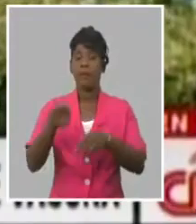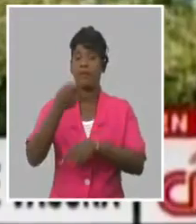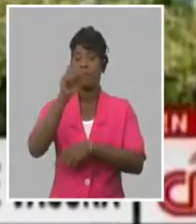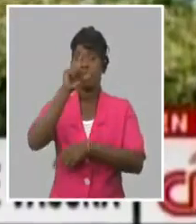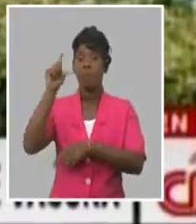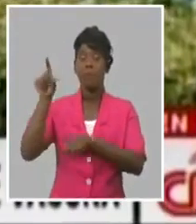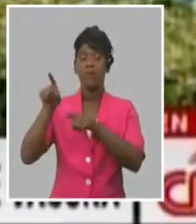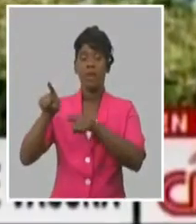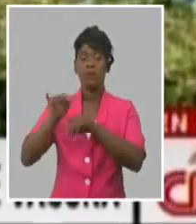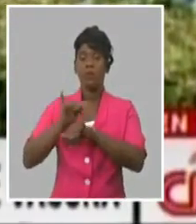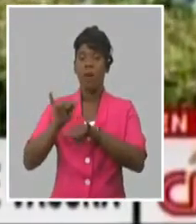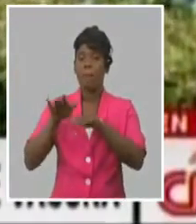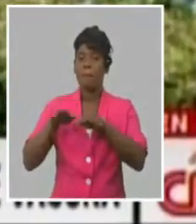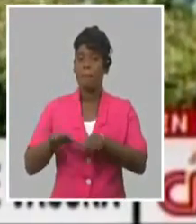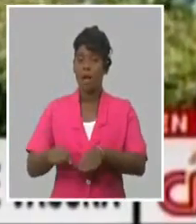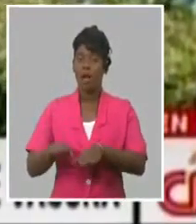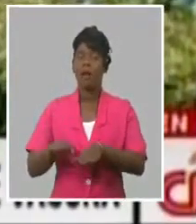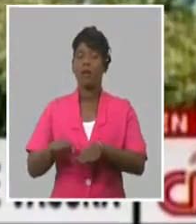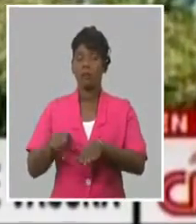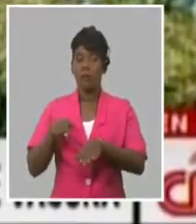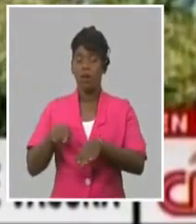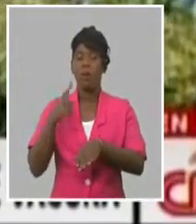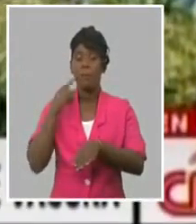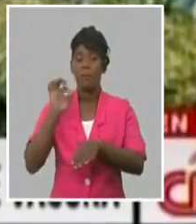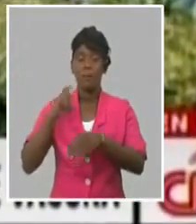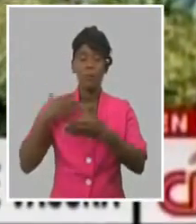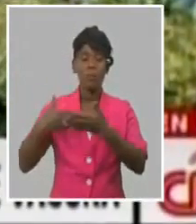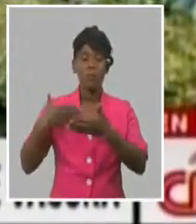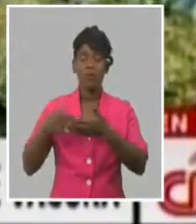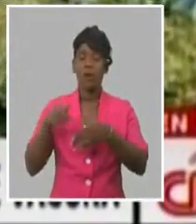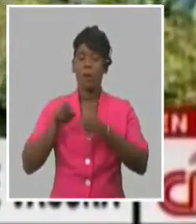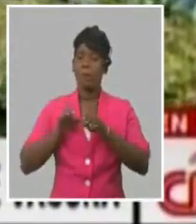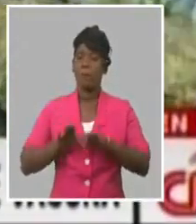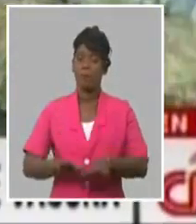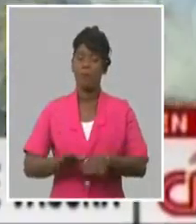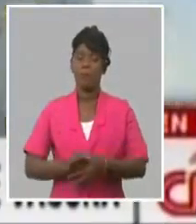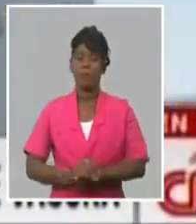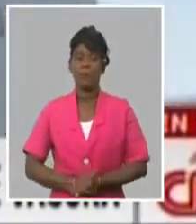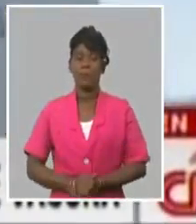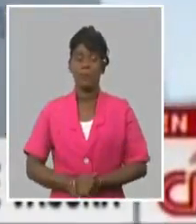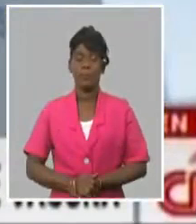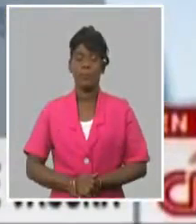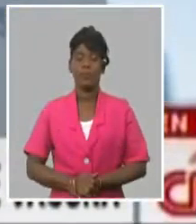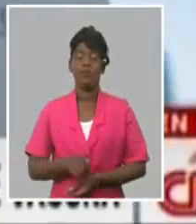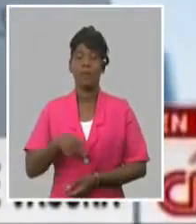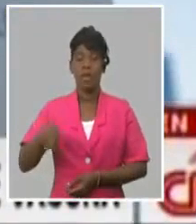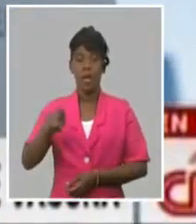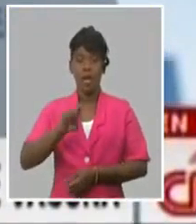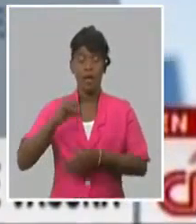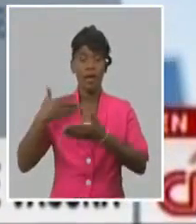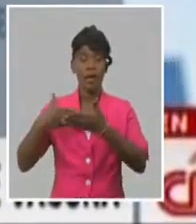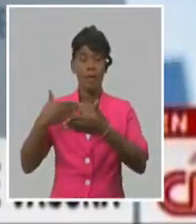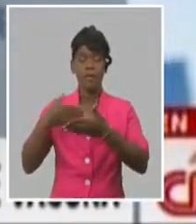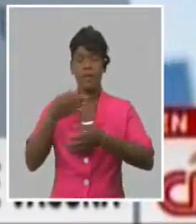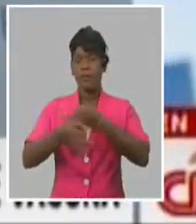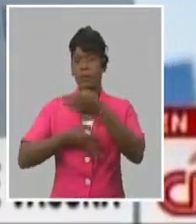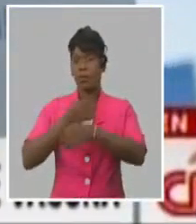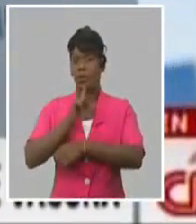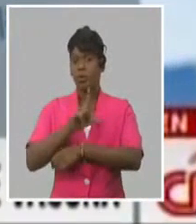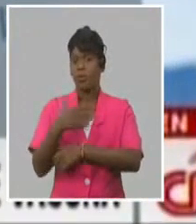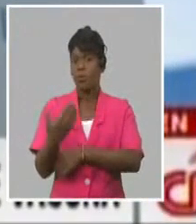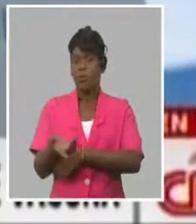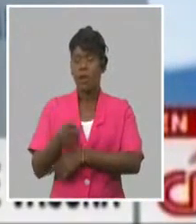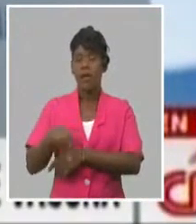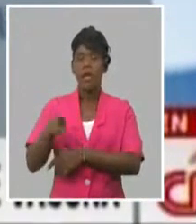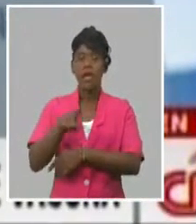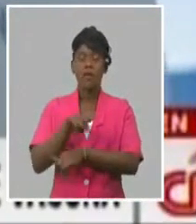manera temporal los ensayos clínicos de esta vacuna. La compañía informó este lunes a través de un comunicado que había